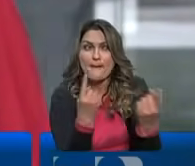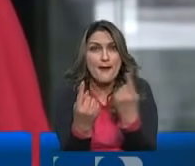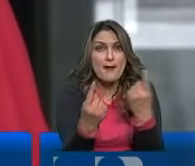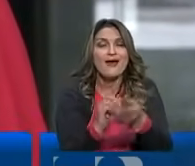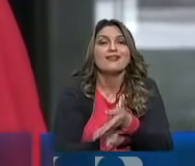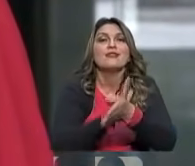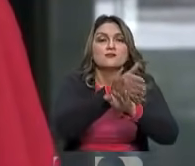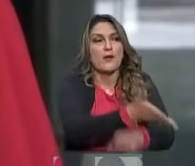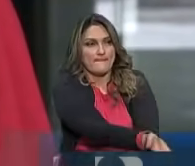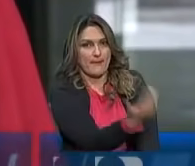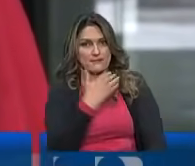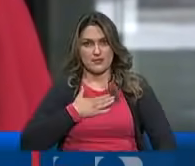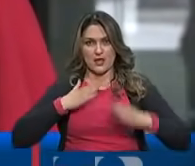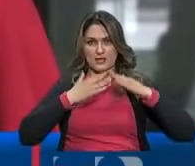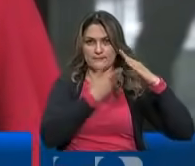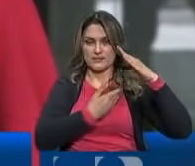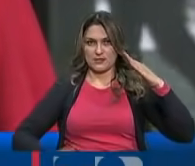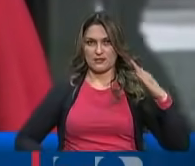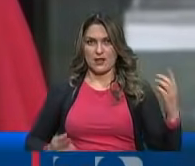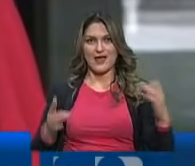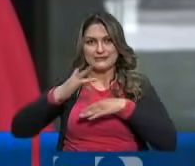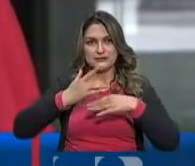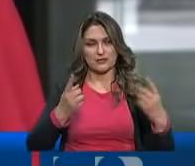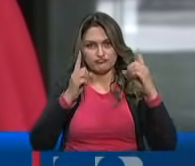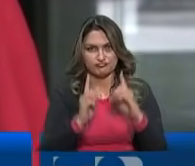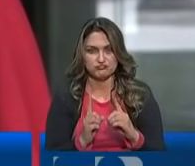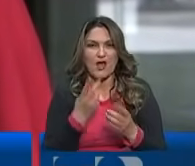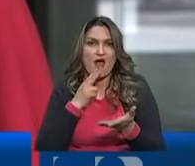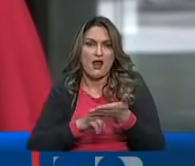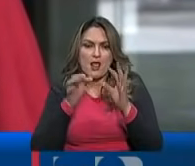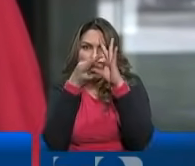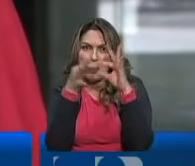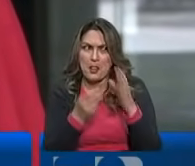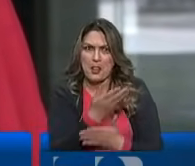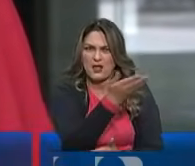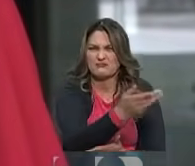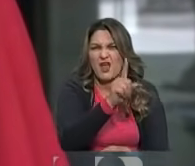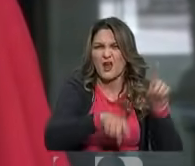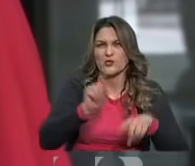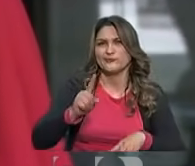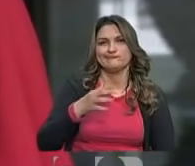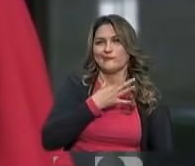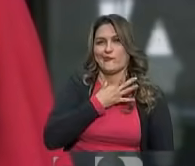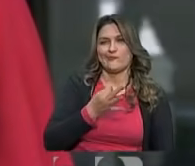en el Palacio de Carondelet. Hubo ciertas críticas sobre esta carta. Les tenemos preparado el siguiente reportaje. Veamos.